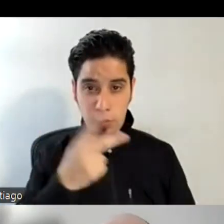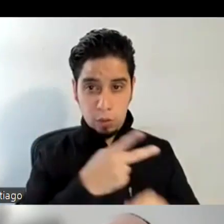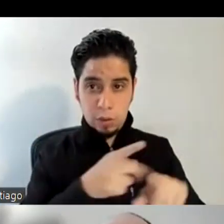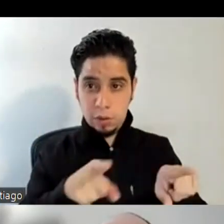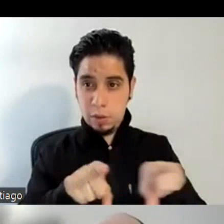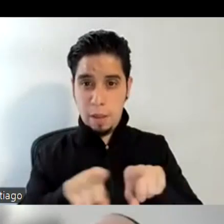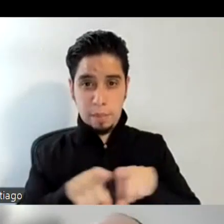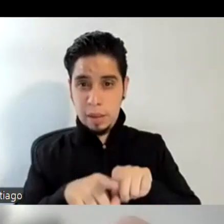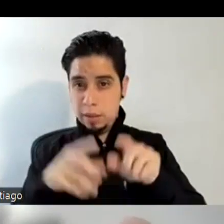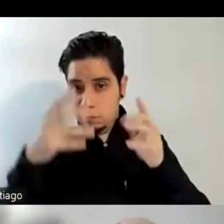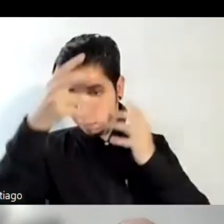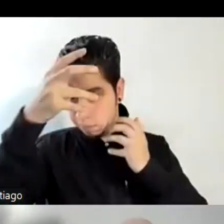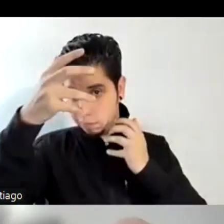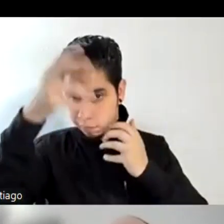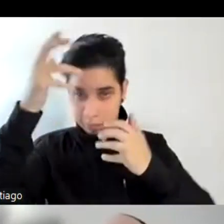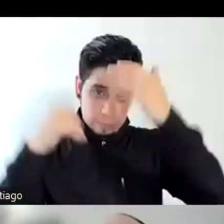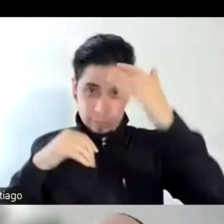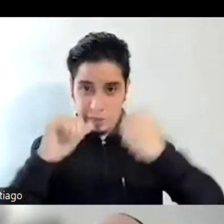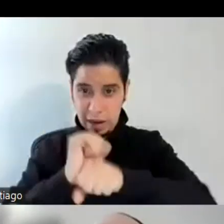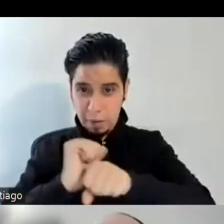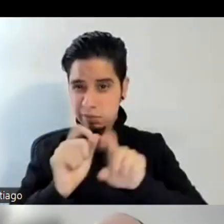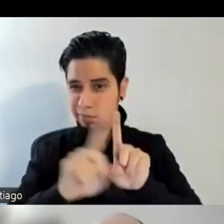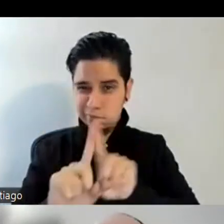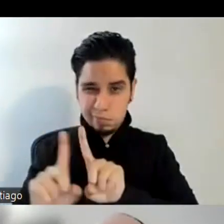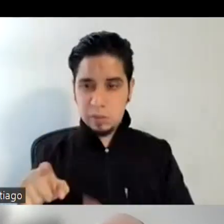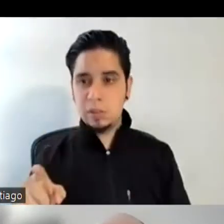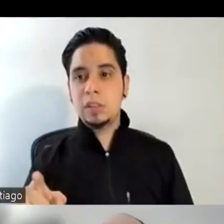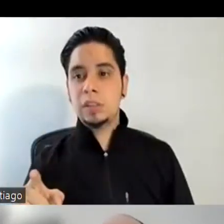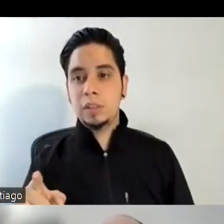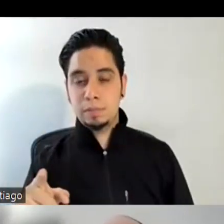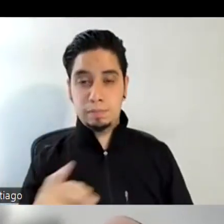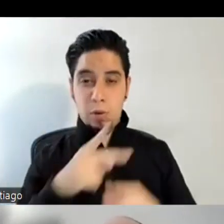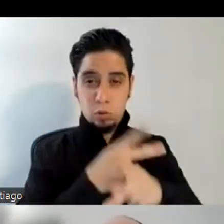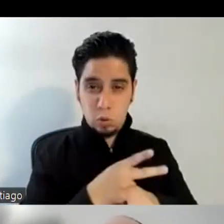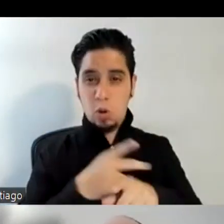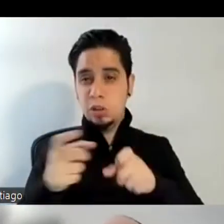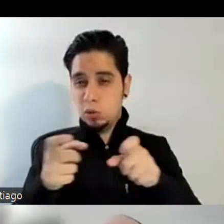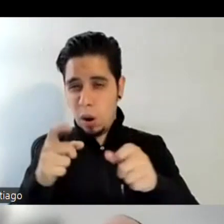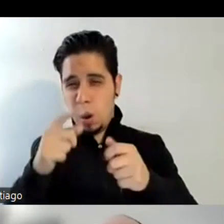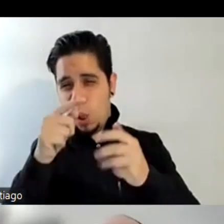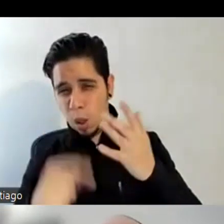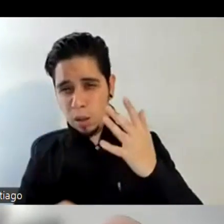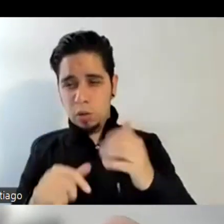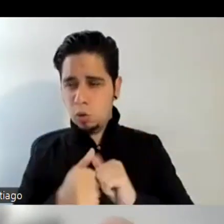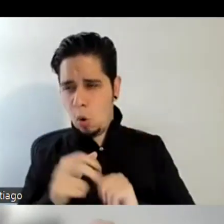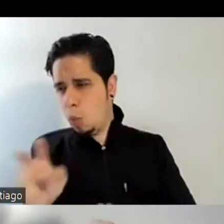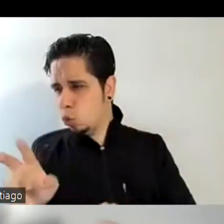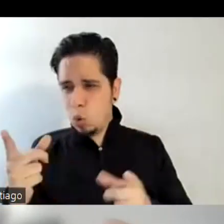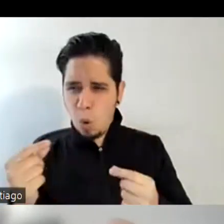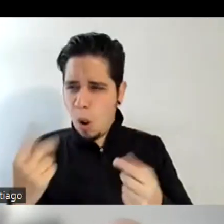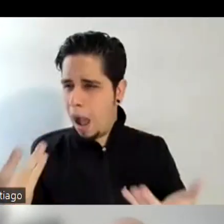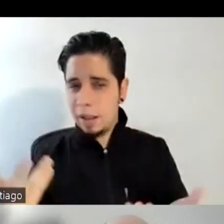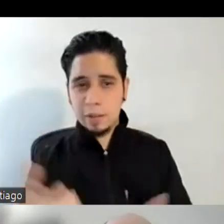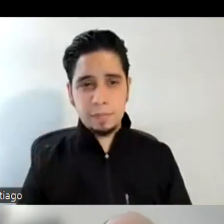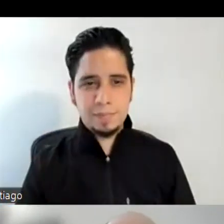tienen 20 sombreros igual que todos, además de productor o productora, y de verdad que ellos, ¿cómo pueden? Dios mío. Todavía no